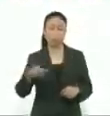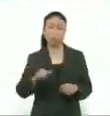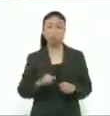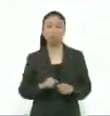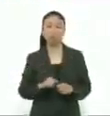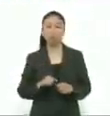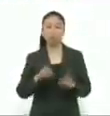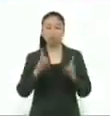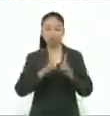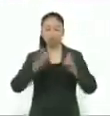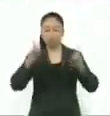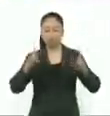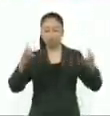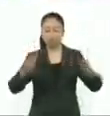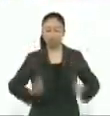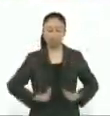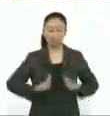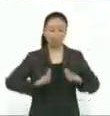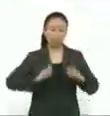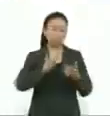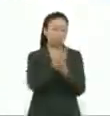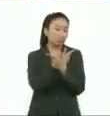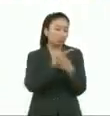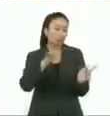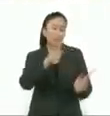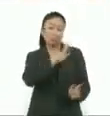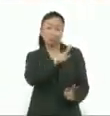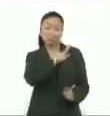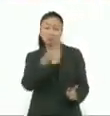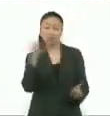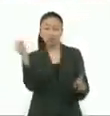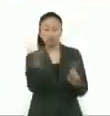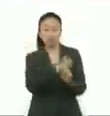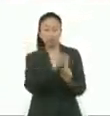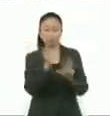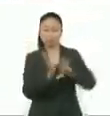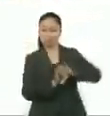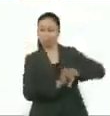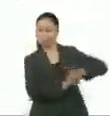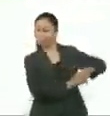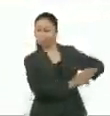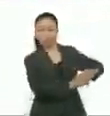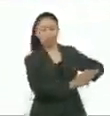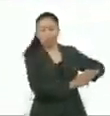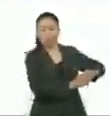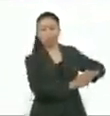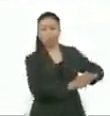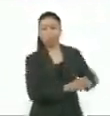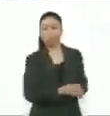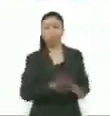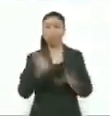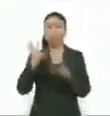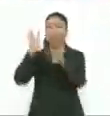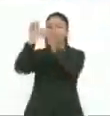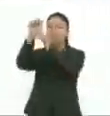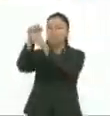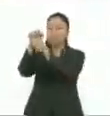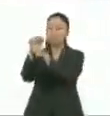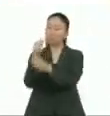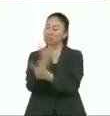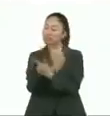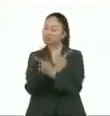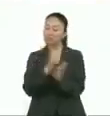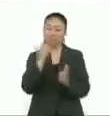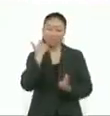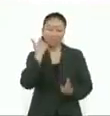pueden desarrollarse y vivir en plena libertad, sin violencias, que pueden llegar hasta donde quieran llegar, hasta donde